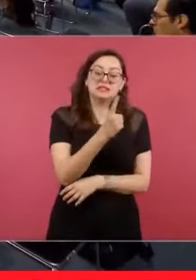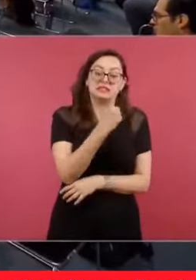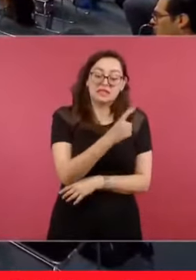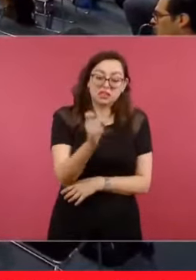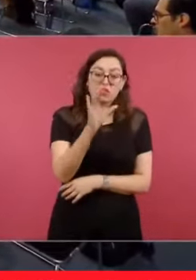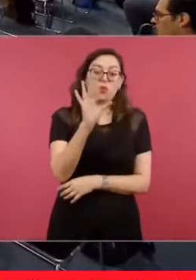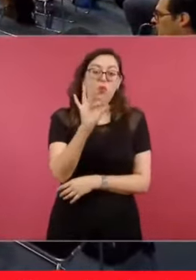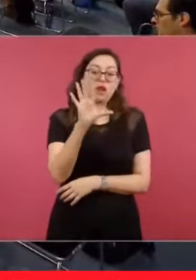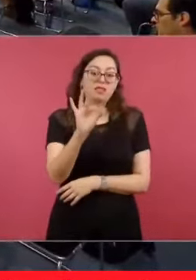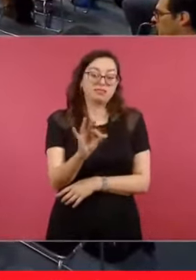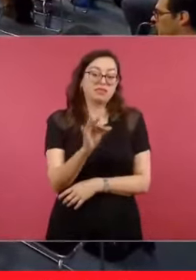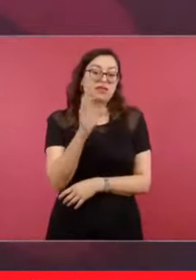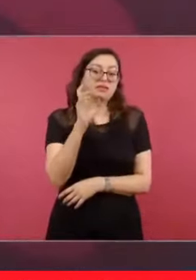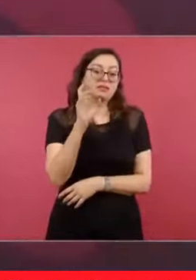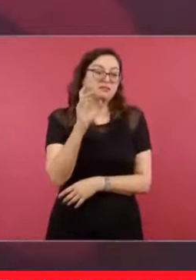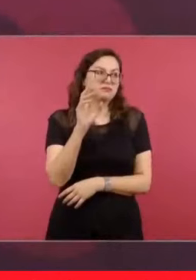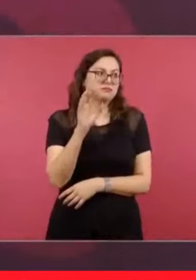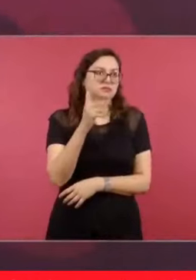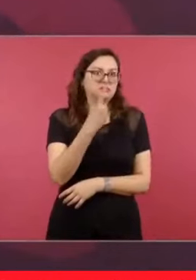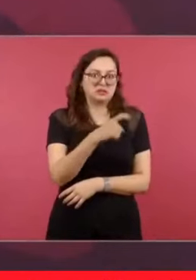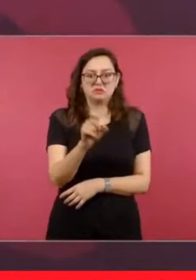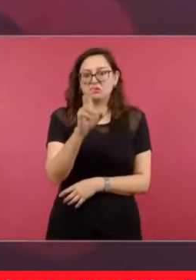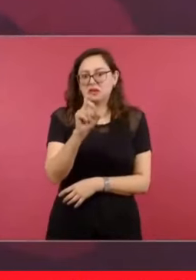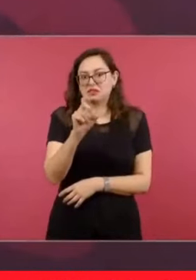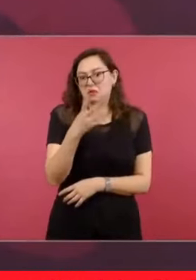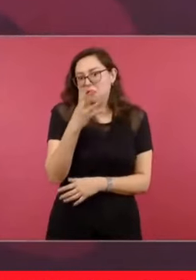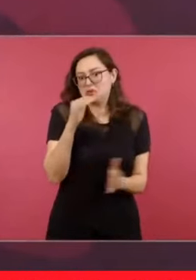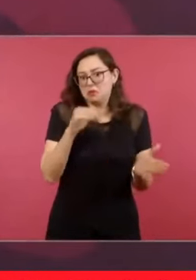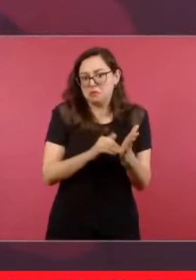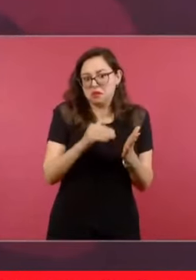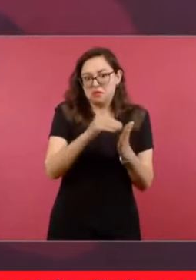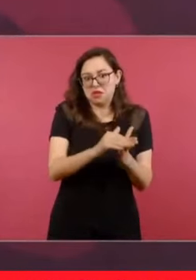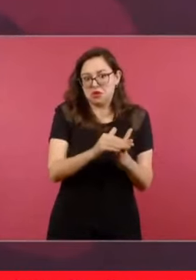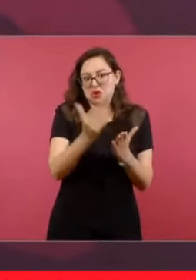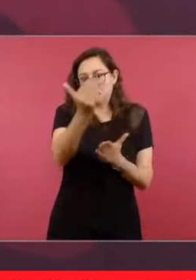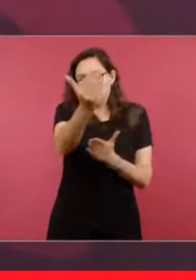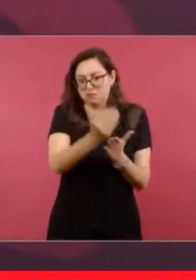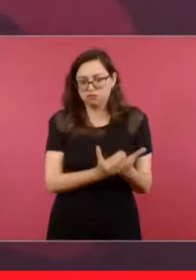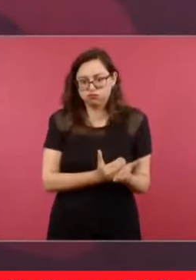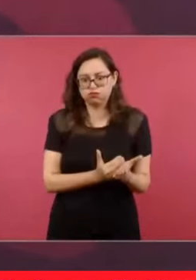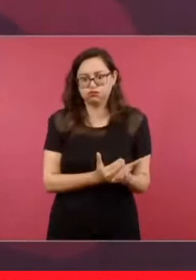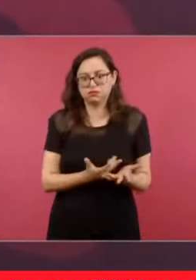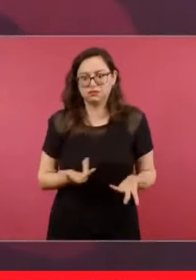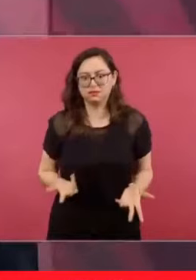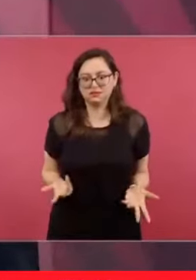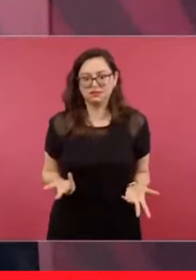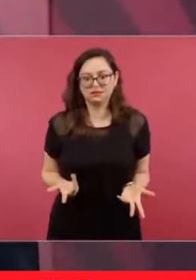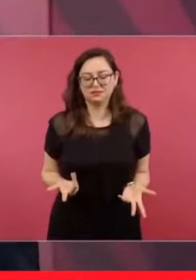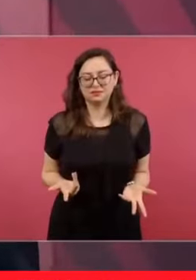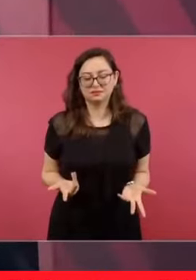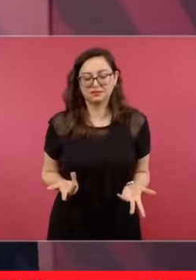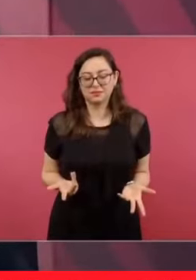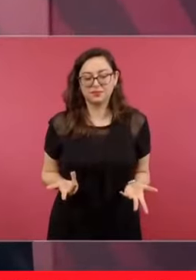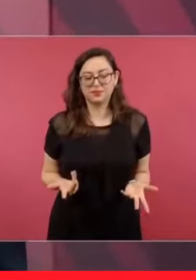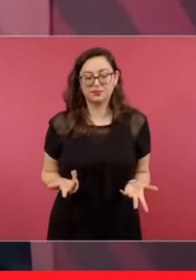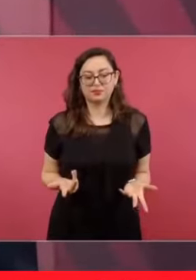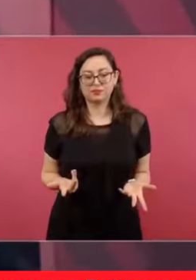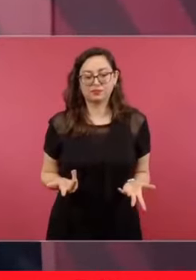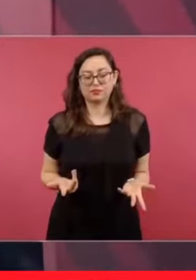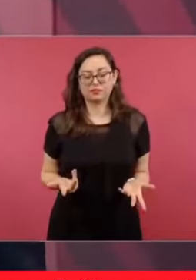millones pues es mucho más